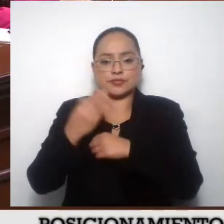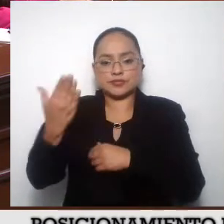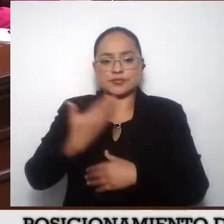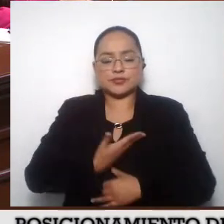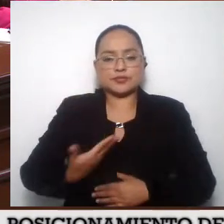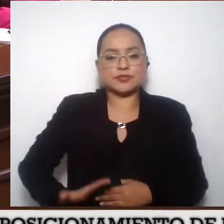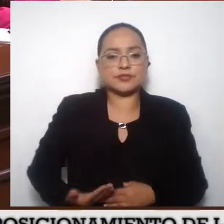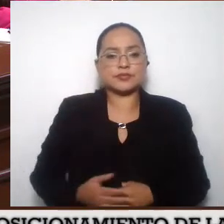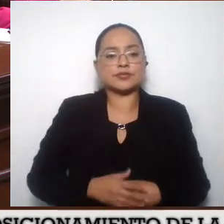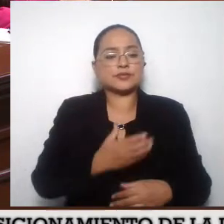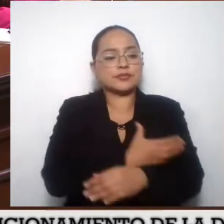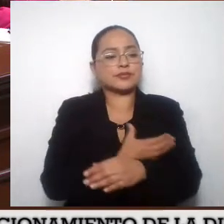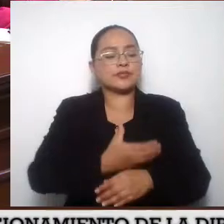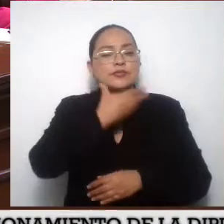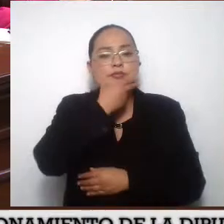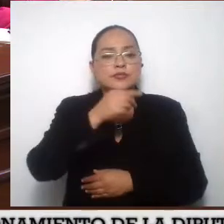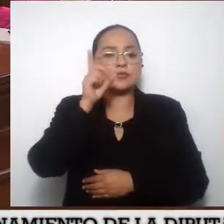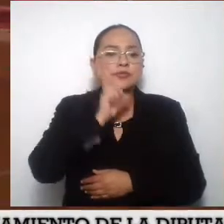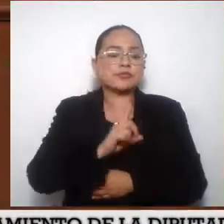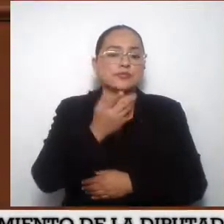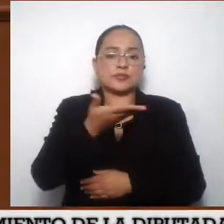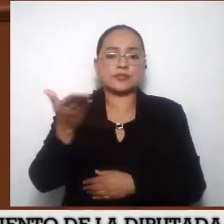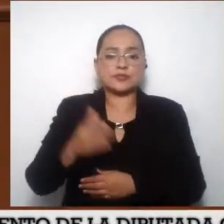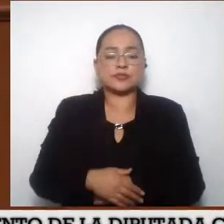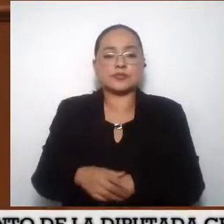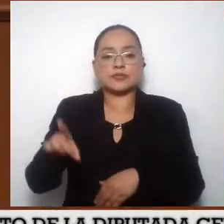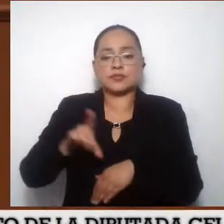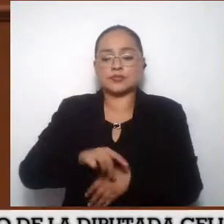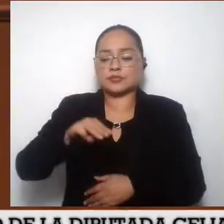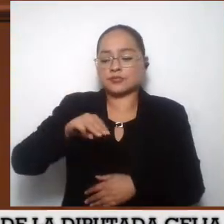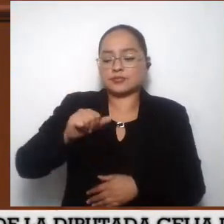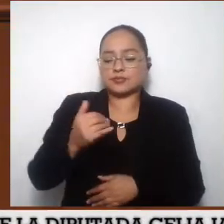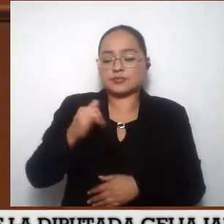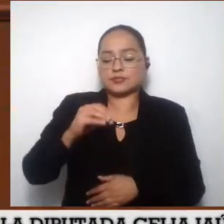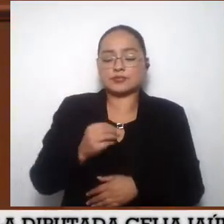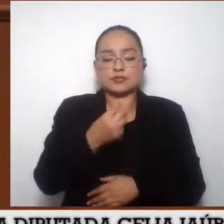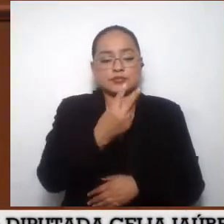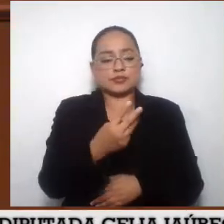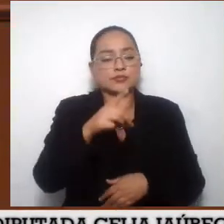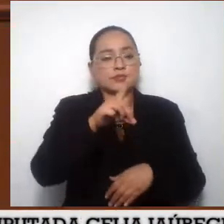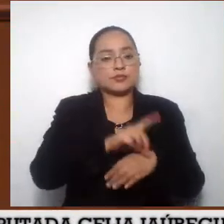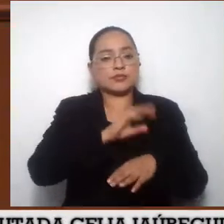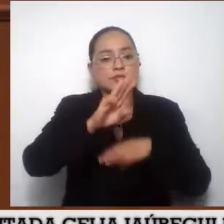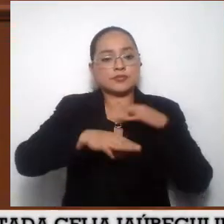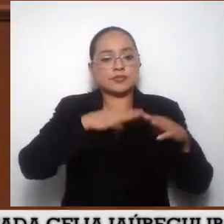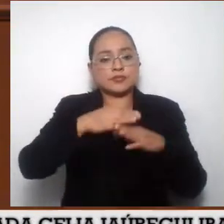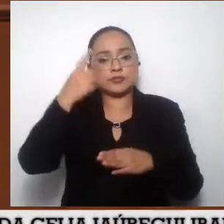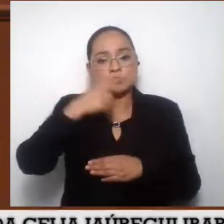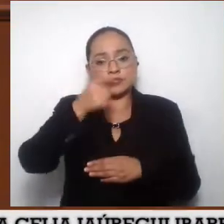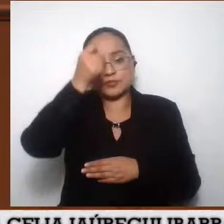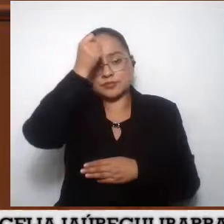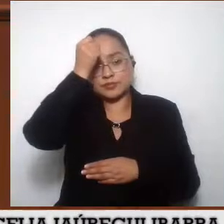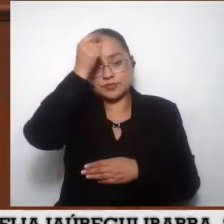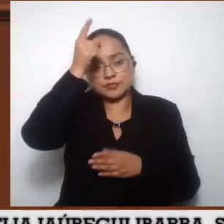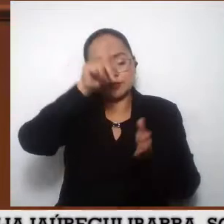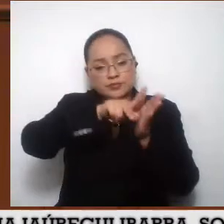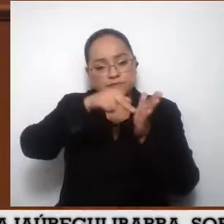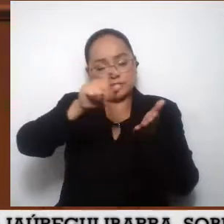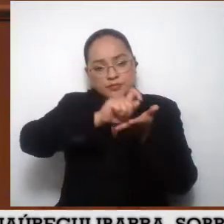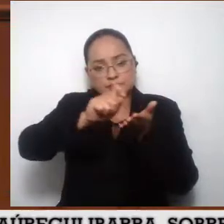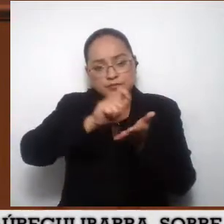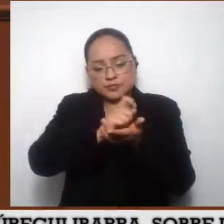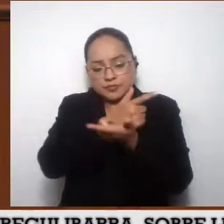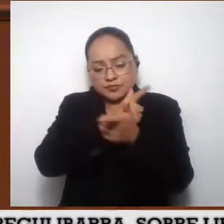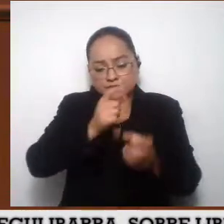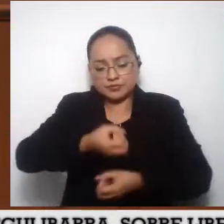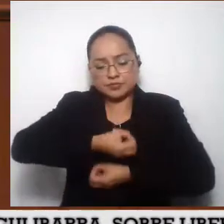compañeras y compañeros, este 3 de mayo conmemoramos el Día Mundial de la Libertad de Prensa. Esta